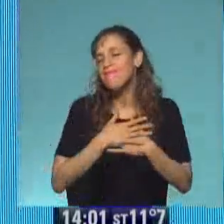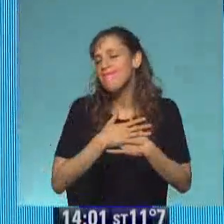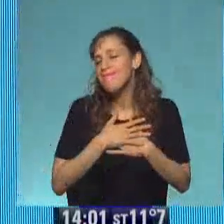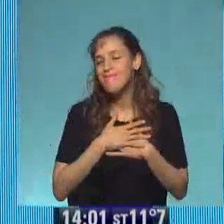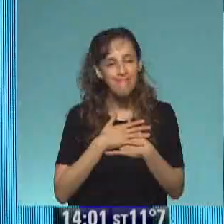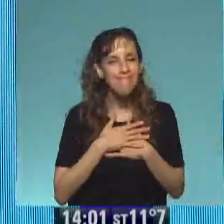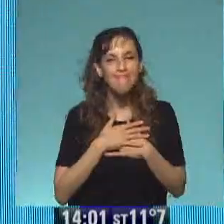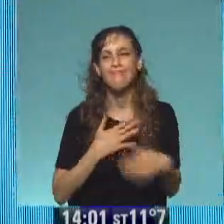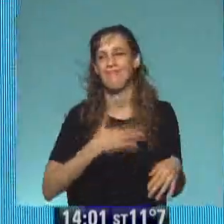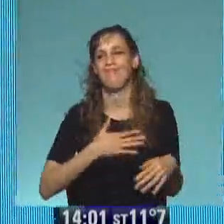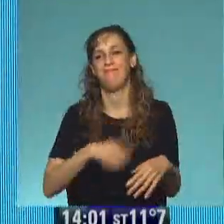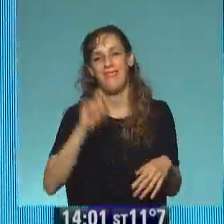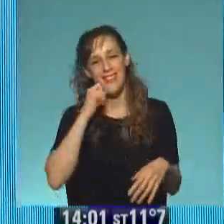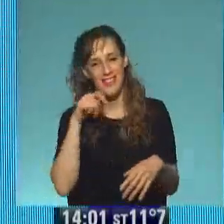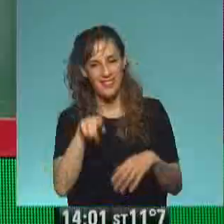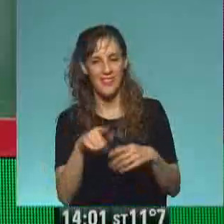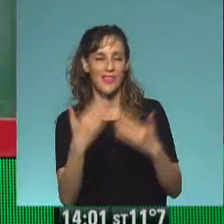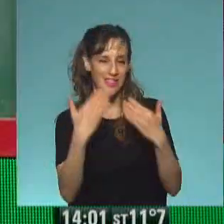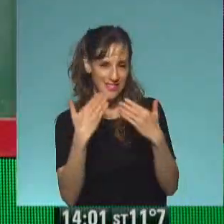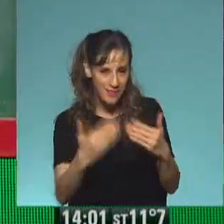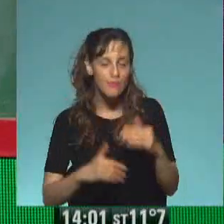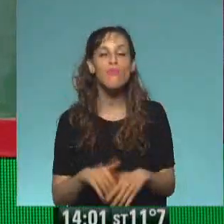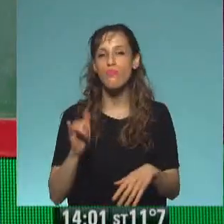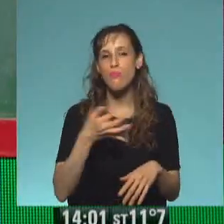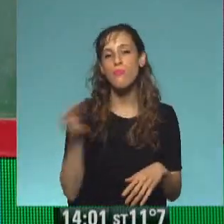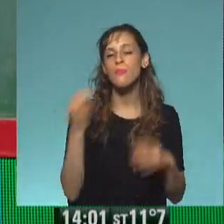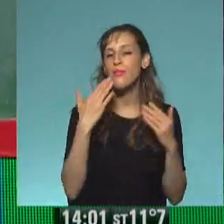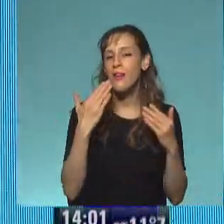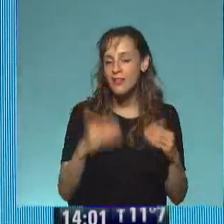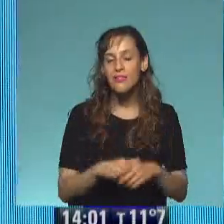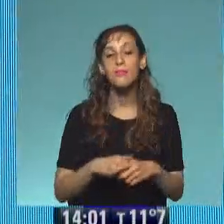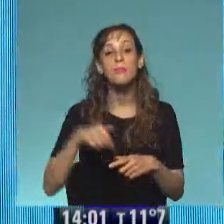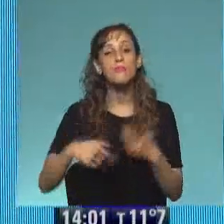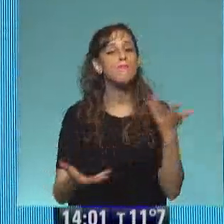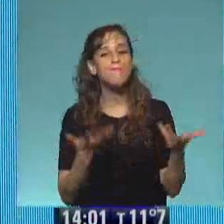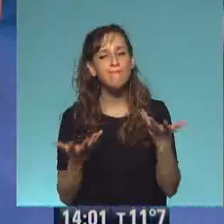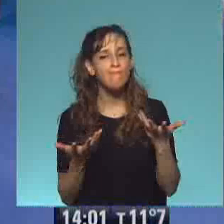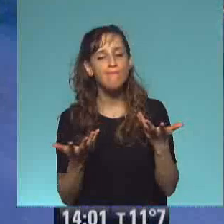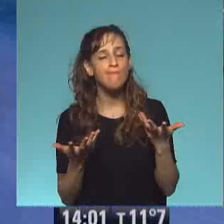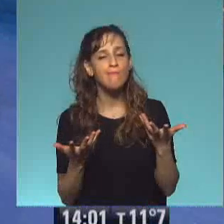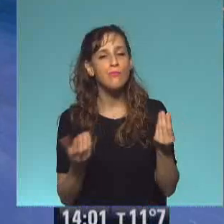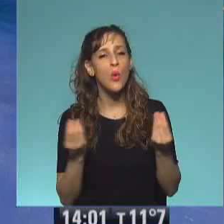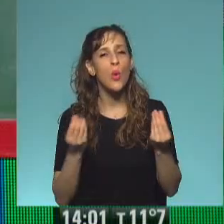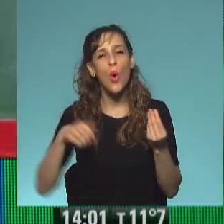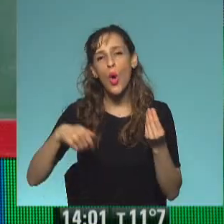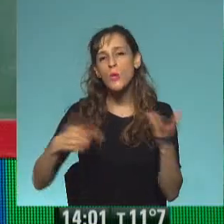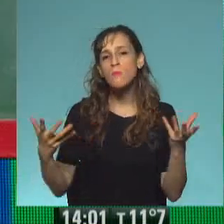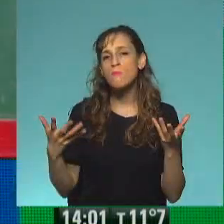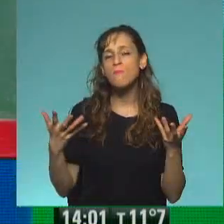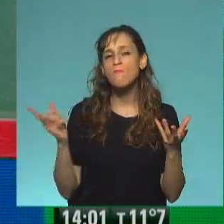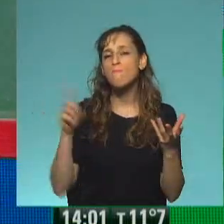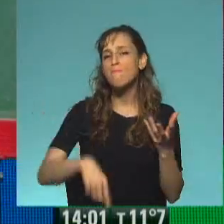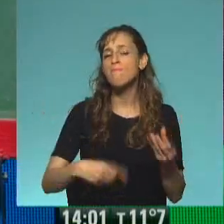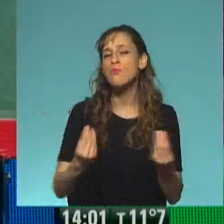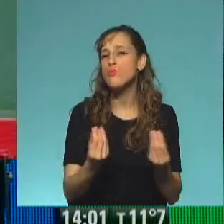felices por esos mensajes de amor. Así que muchas gracias. Gracias, es cierto. Bueno, es verdad. ¿Cómo estuvo tu venida al canal? Mira, estuvo